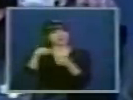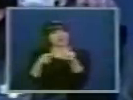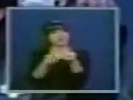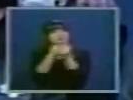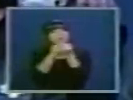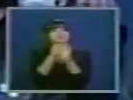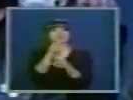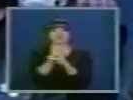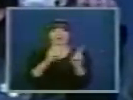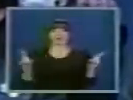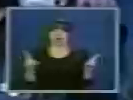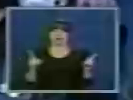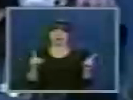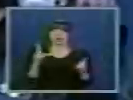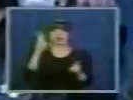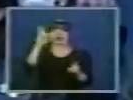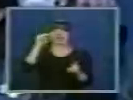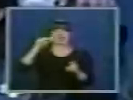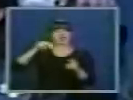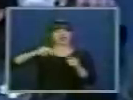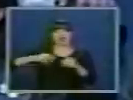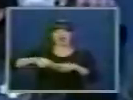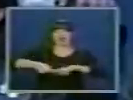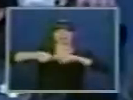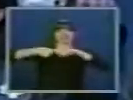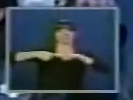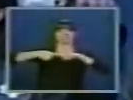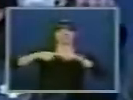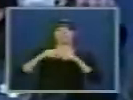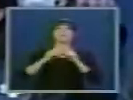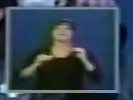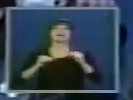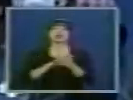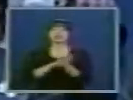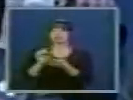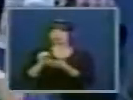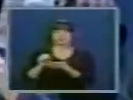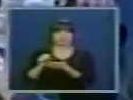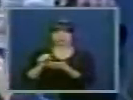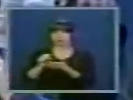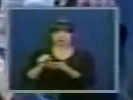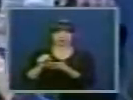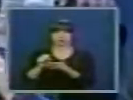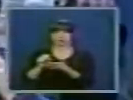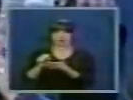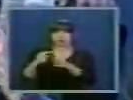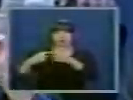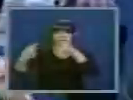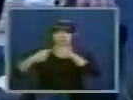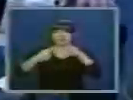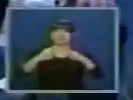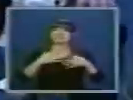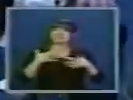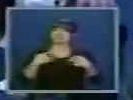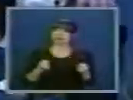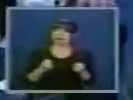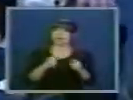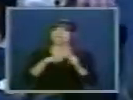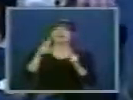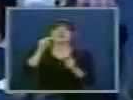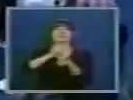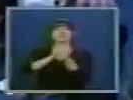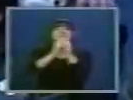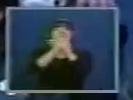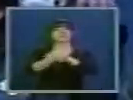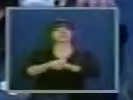democracia, no paralizarla, menos aniquilarla. La discrepancia es saludable mientras no se convierta en